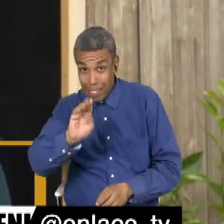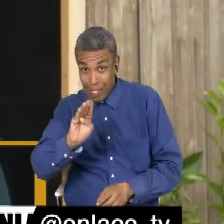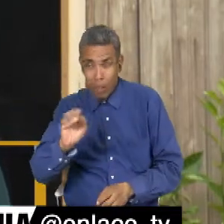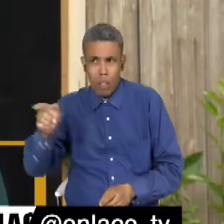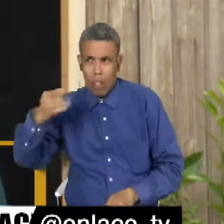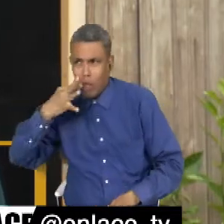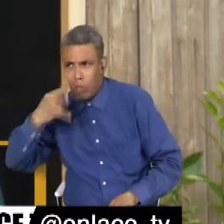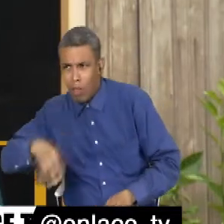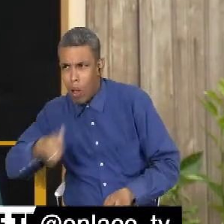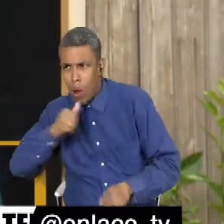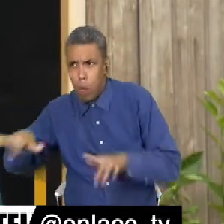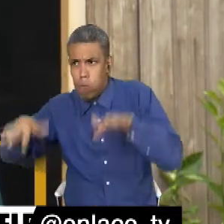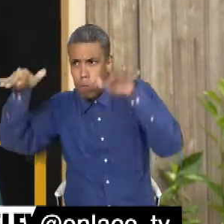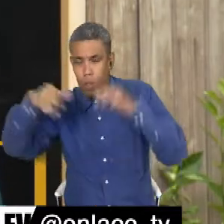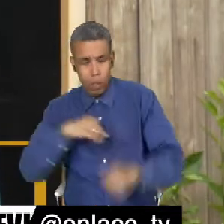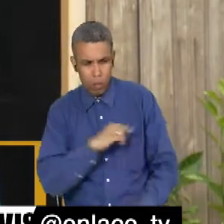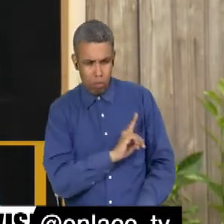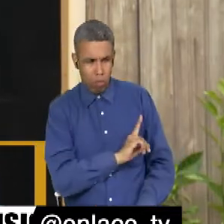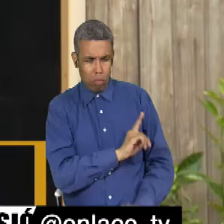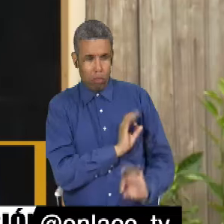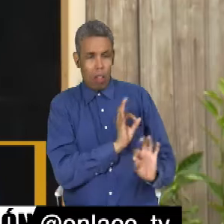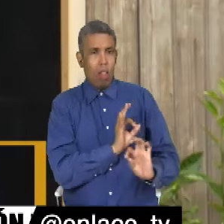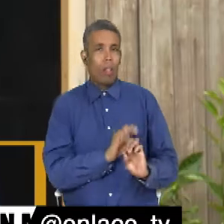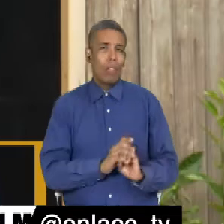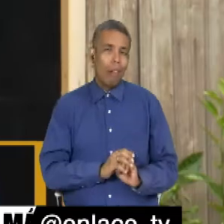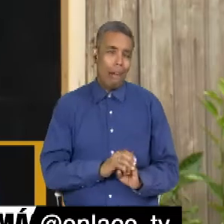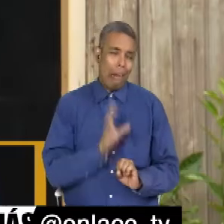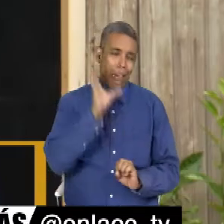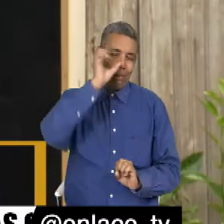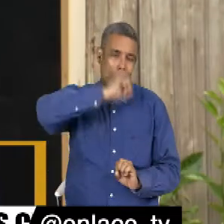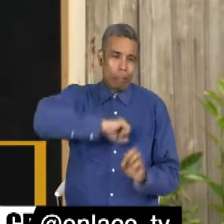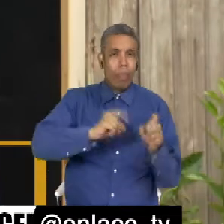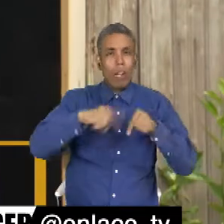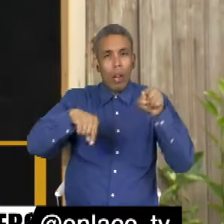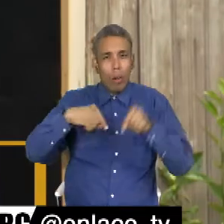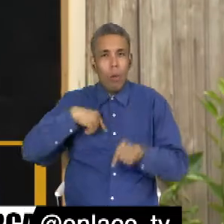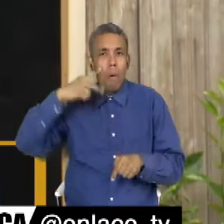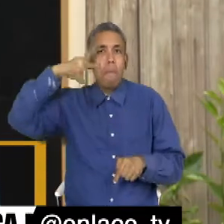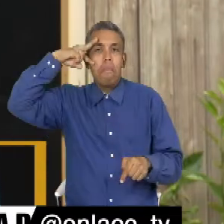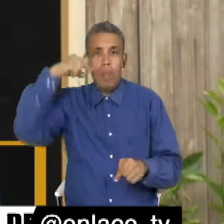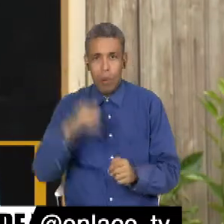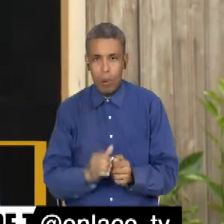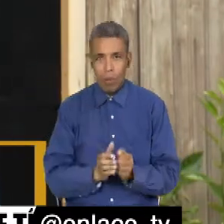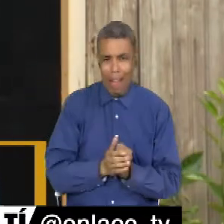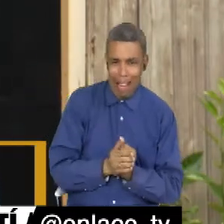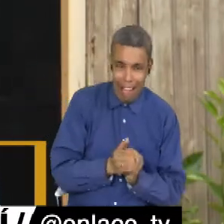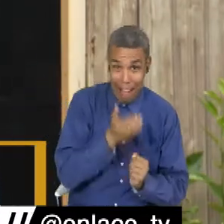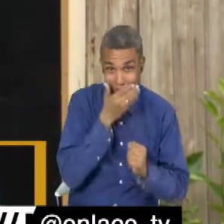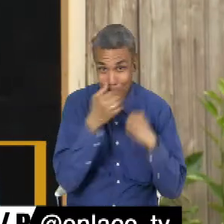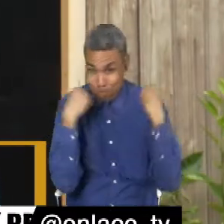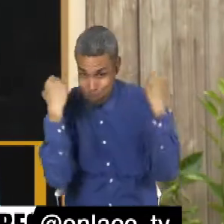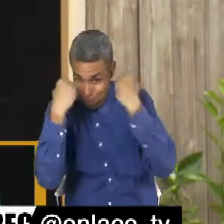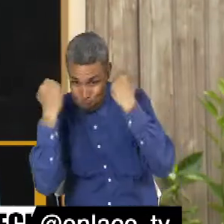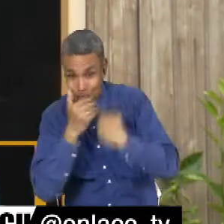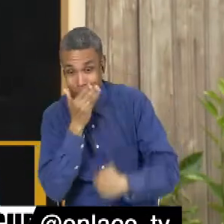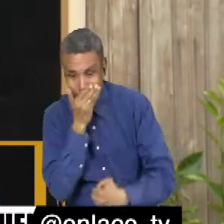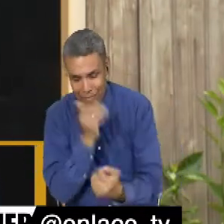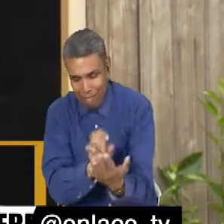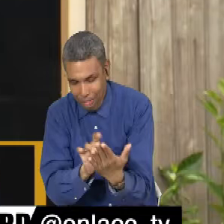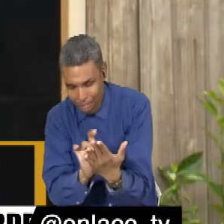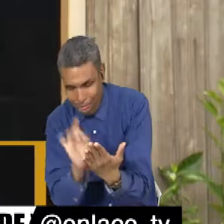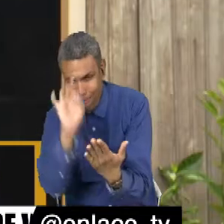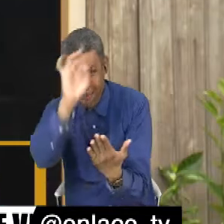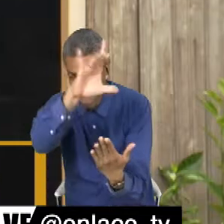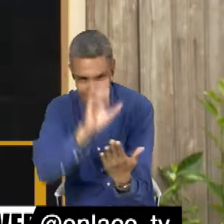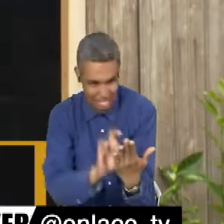480 desde hace dos días, no ha subido. Tuvimos información esta mañana desde Puerto Boyacá, que ya viene el río en descenso. En Onda también